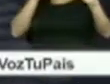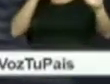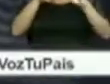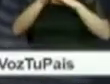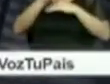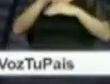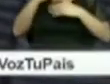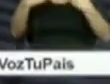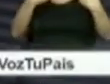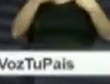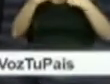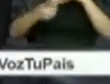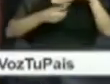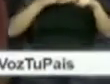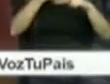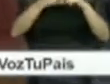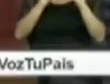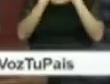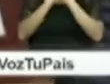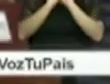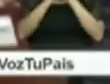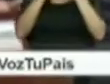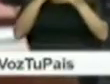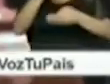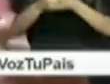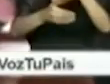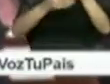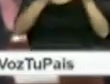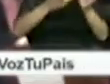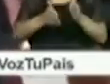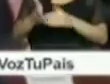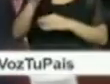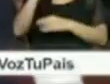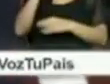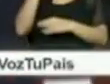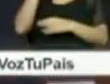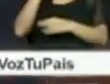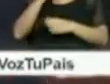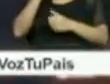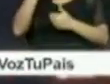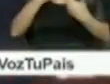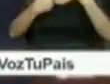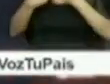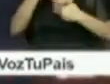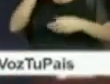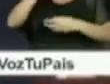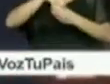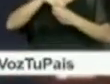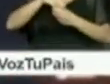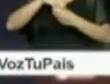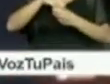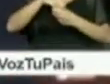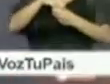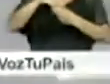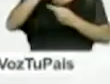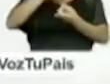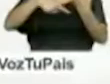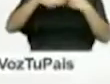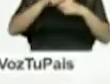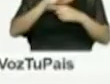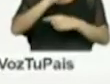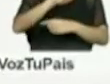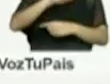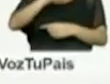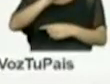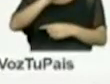Benjamín Carrión y además los eventos que vienen a continuación en estos 10 días de arte, completamente de arte. Regresamos con